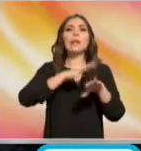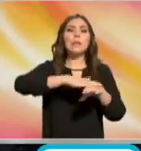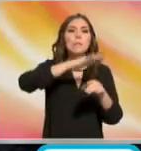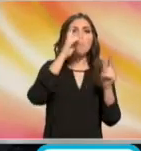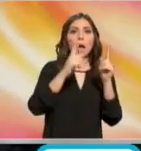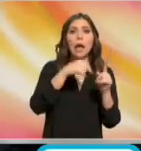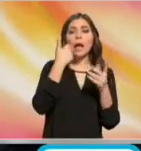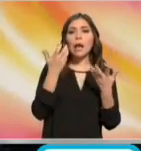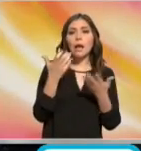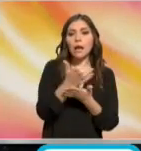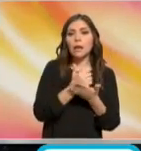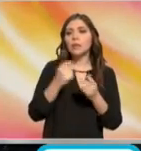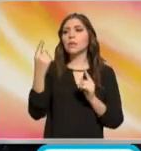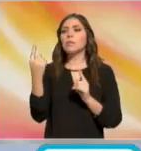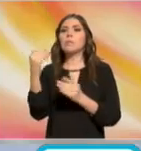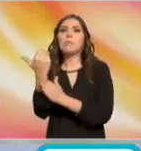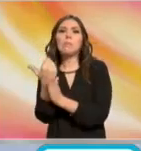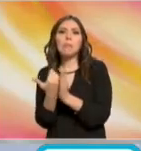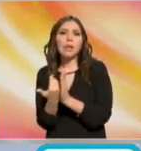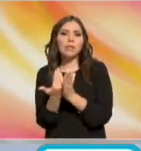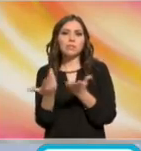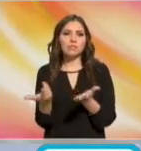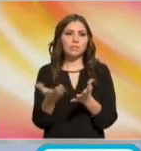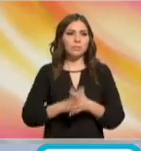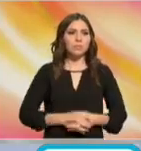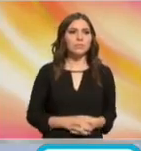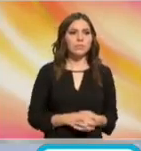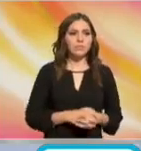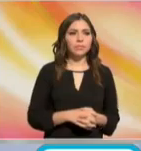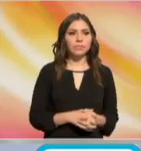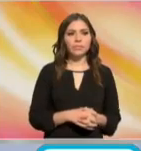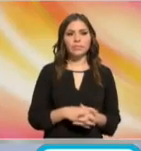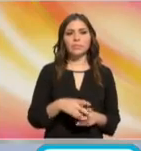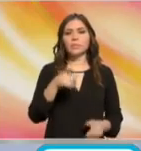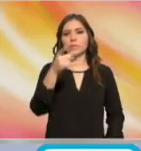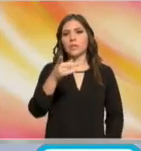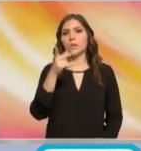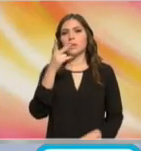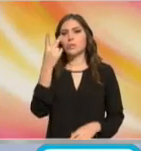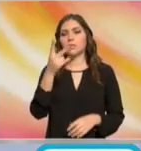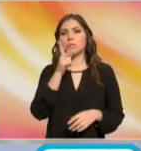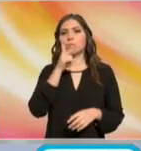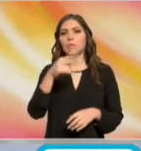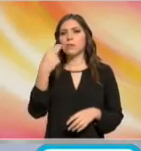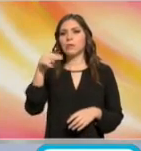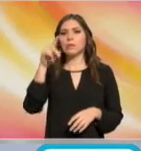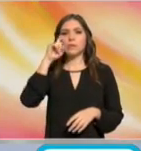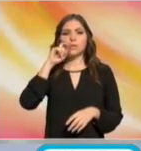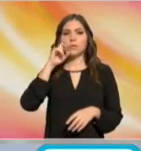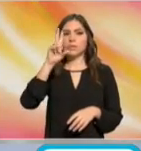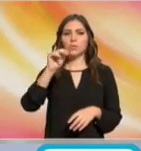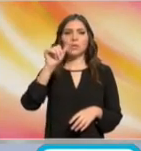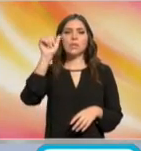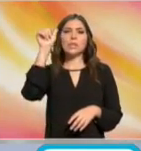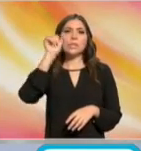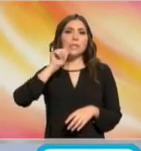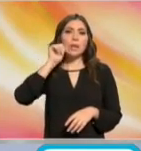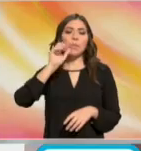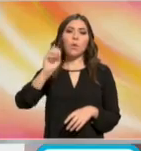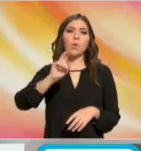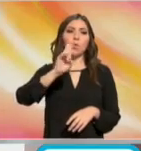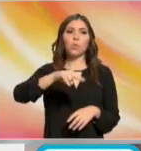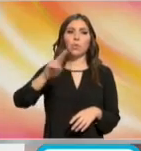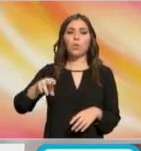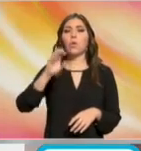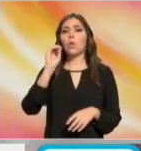¿Cómo sería eso? Usaste dos palabras que están fuera de la sexología como tal, que es el siempre o nunca y el